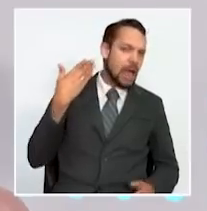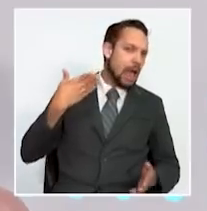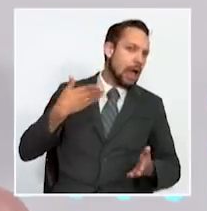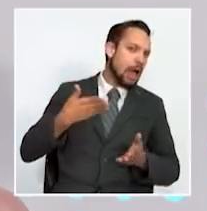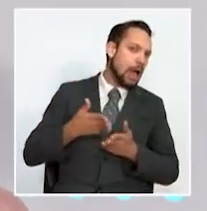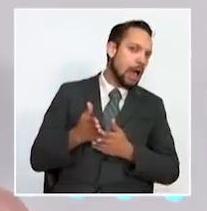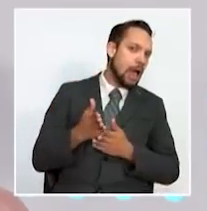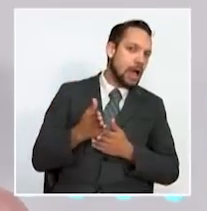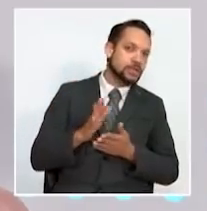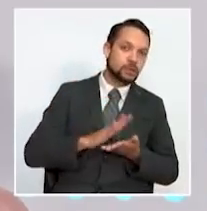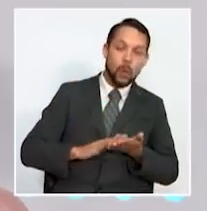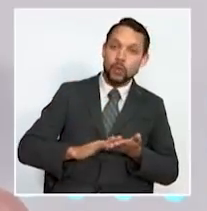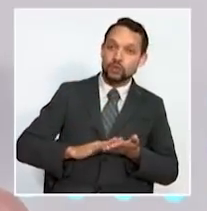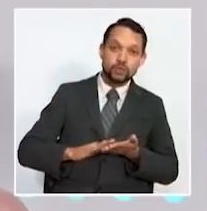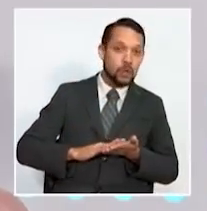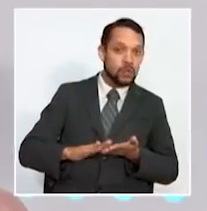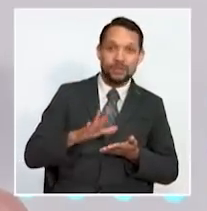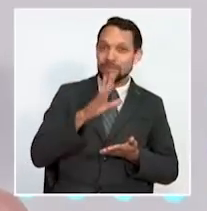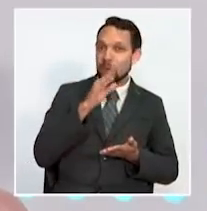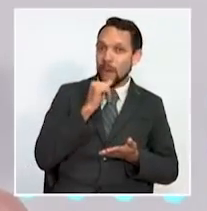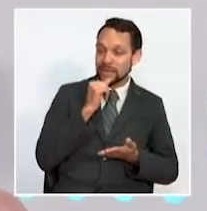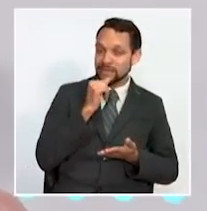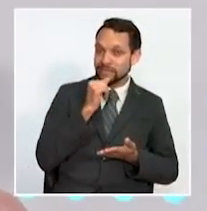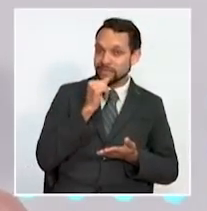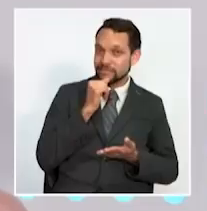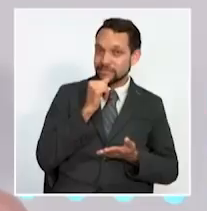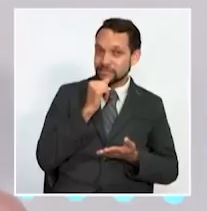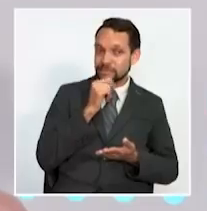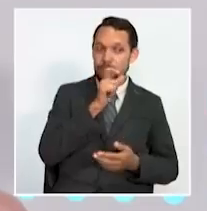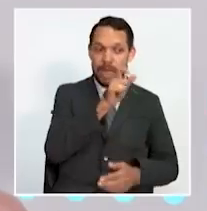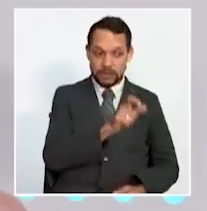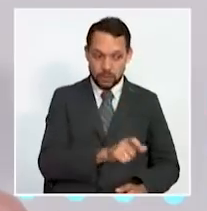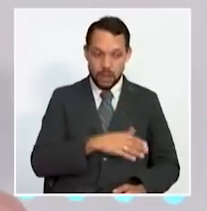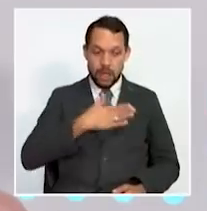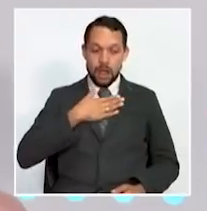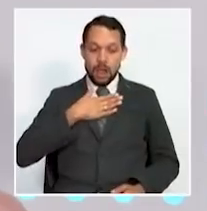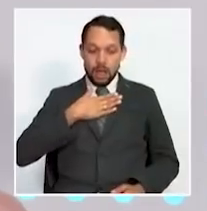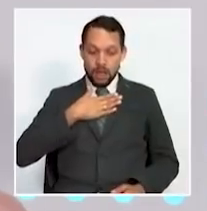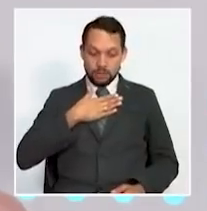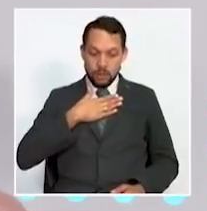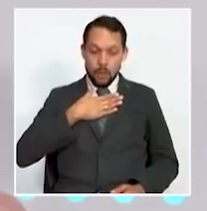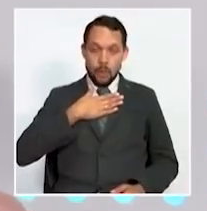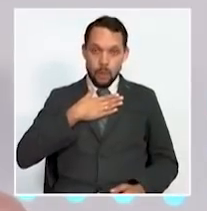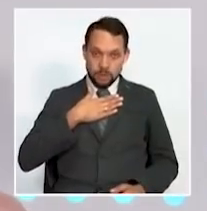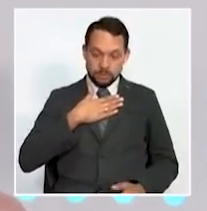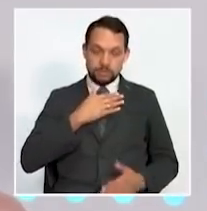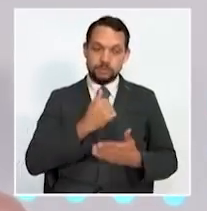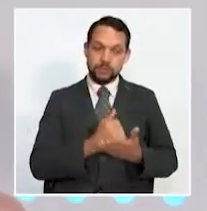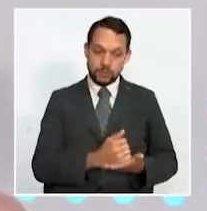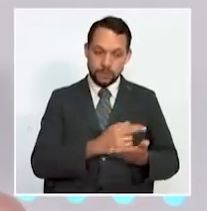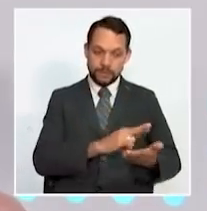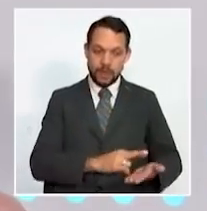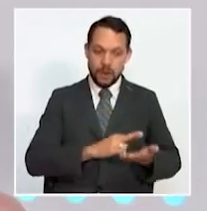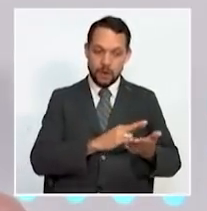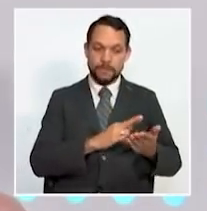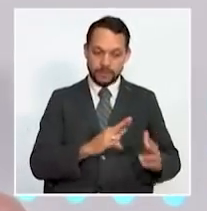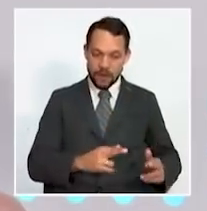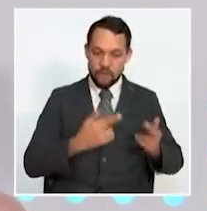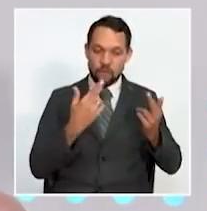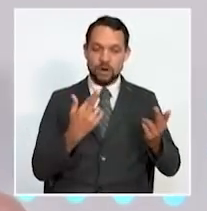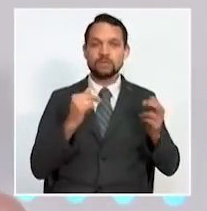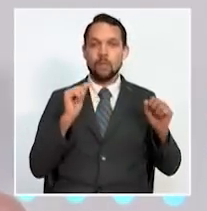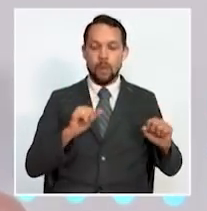no tiene cura. Mientras que con el paciente con asma hemos visto que podemos recuperar gran parte de su